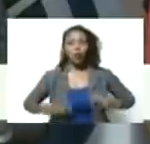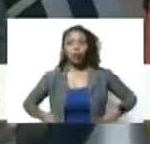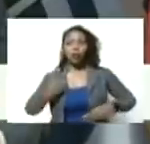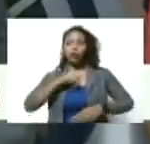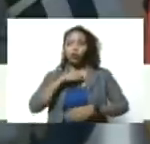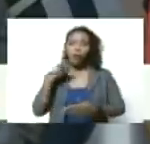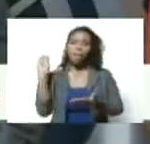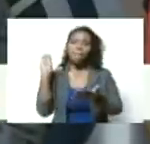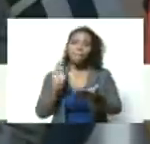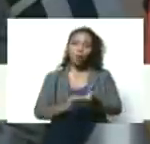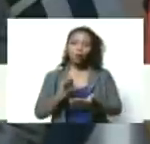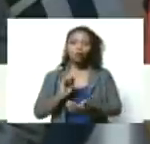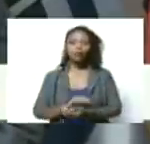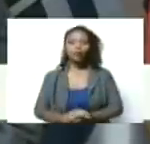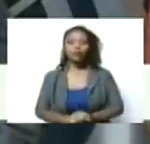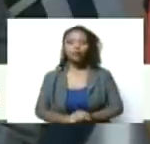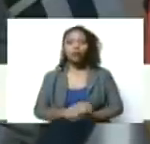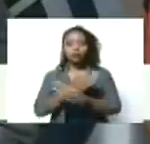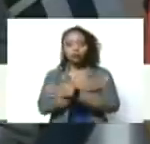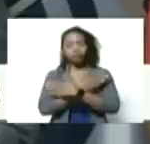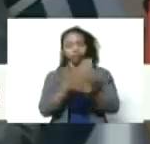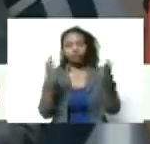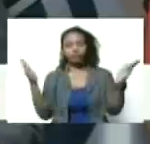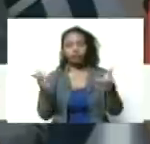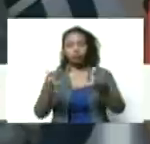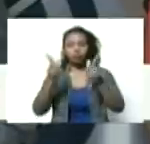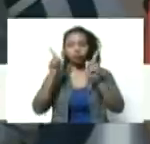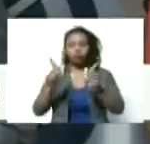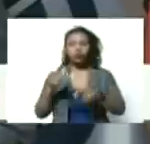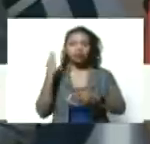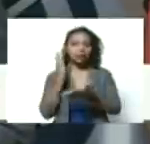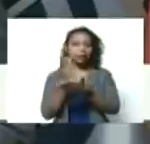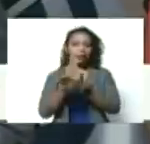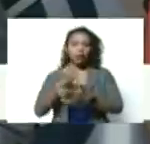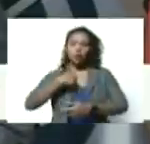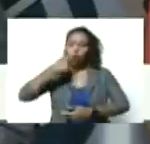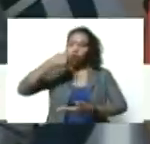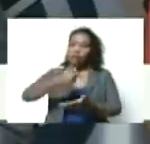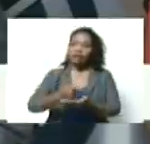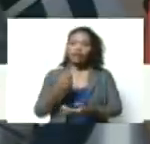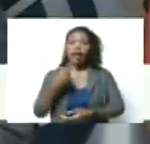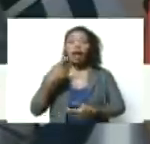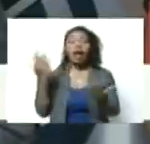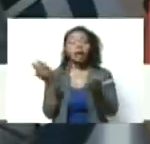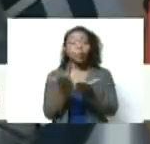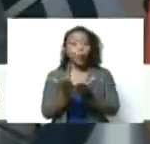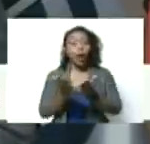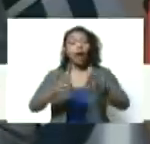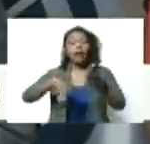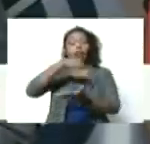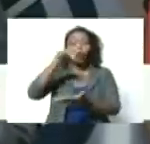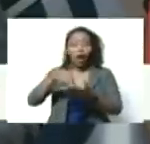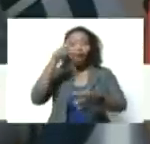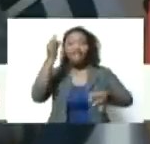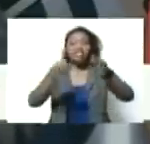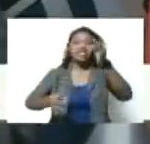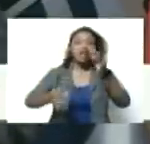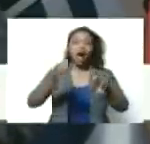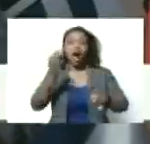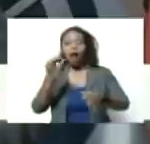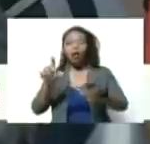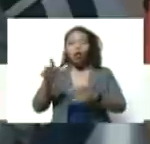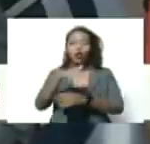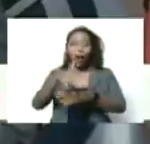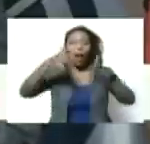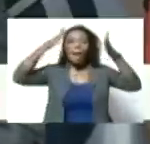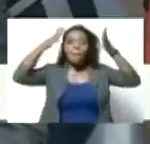ponemos a disposición de las autoridades, como siempre lo he dicho, la Escuela Nacional de Fiscales, donde se dictan